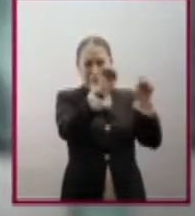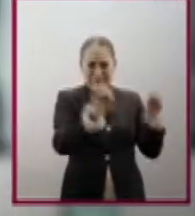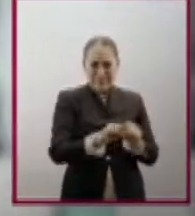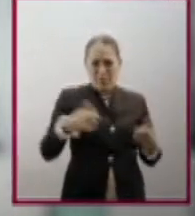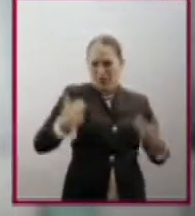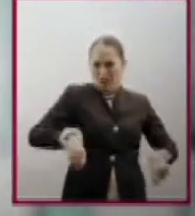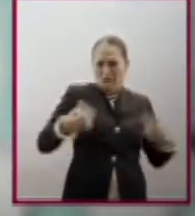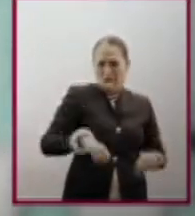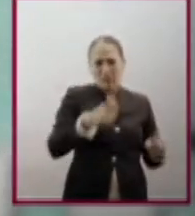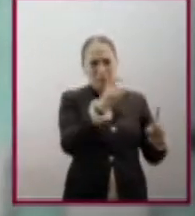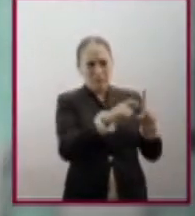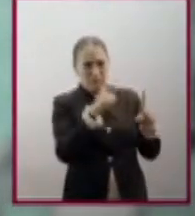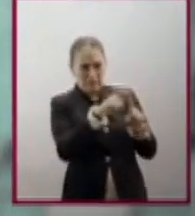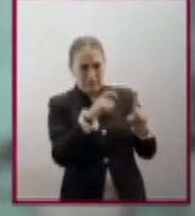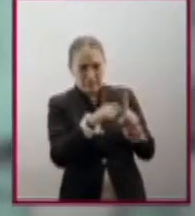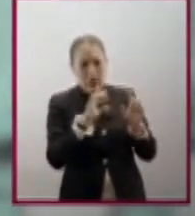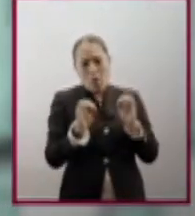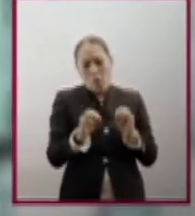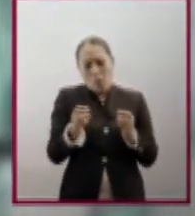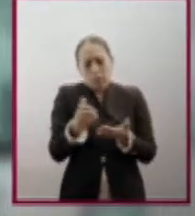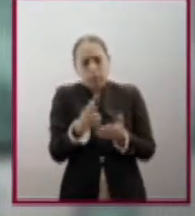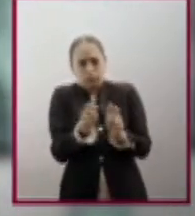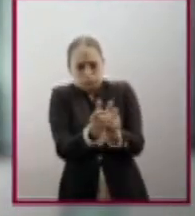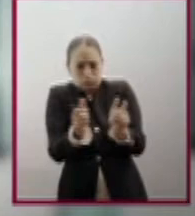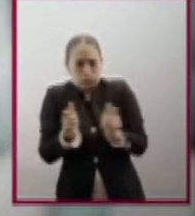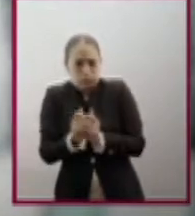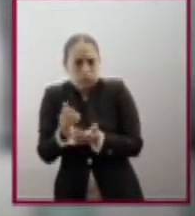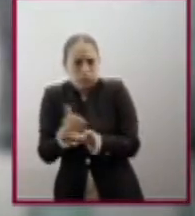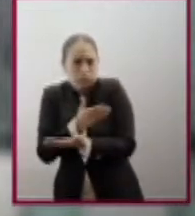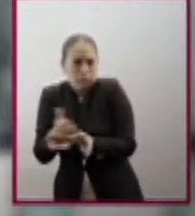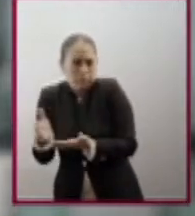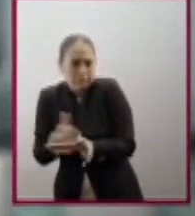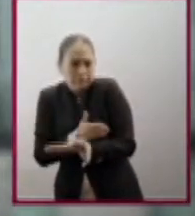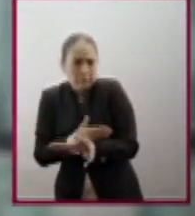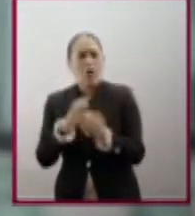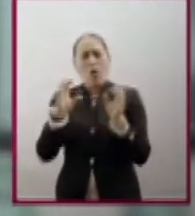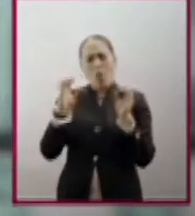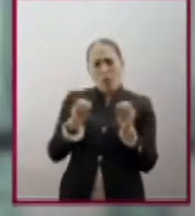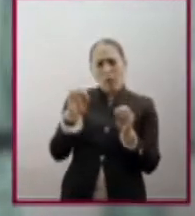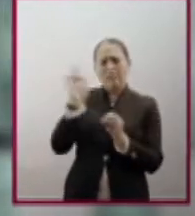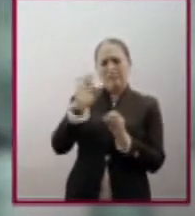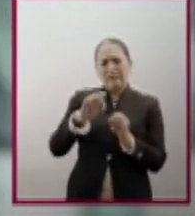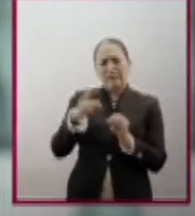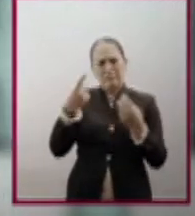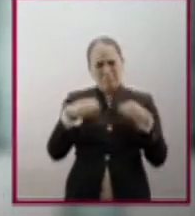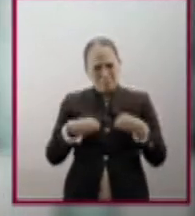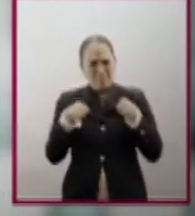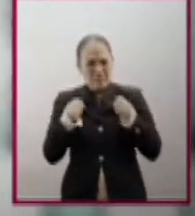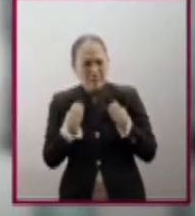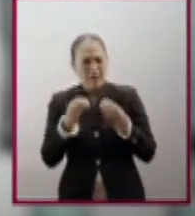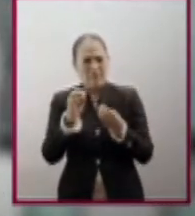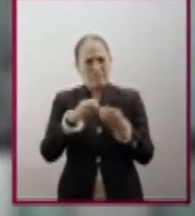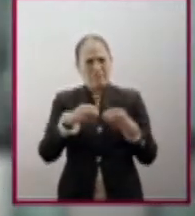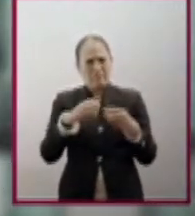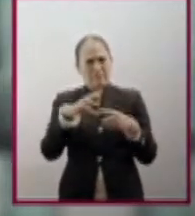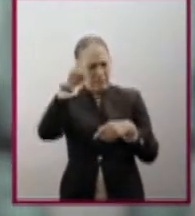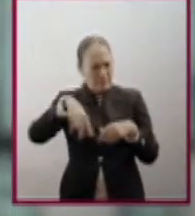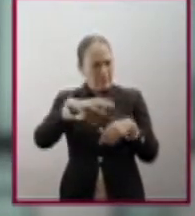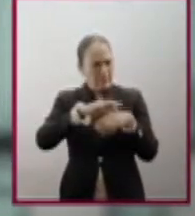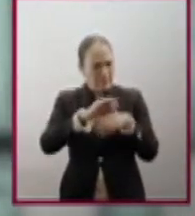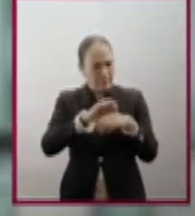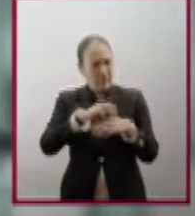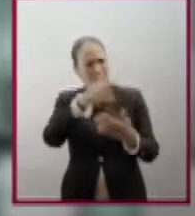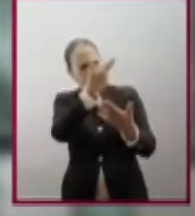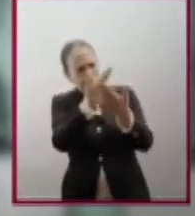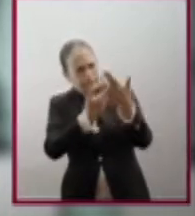¿Una crítica al arte selecto? ¿Solo quería plasmar la realidad de una forma muy simple? ¿Quería pintar